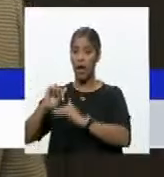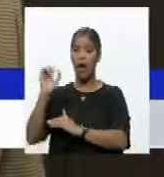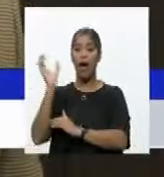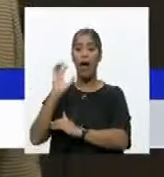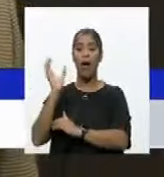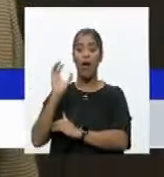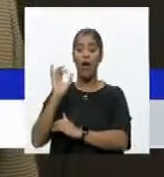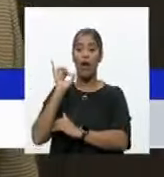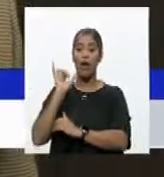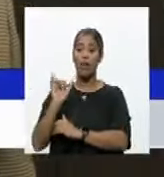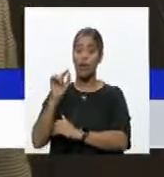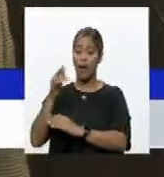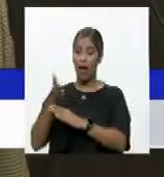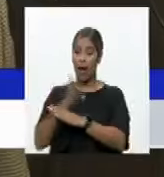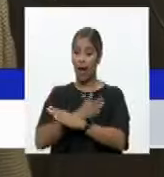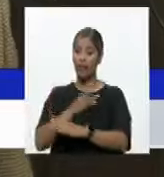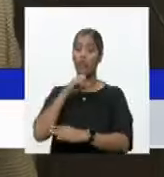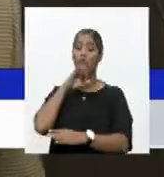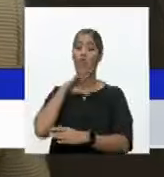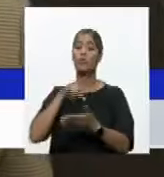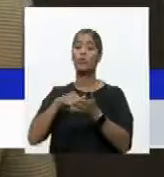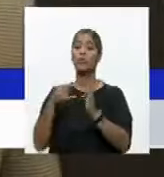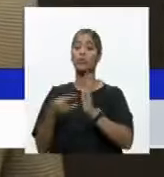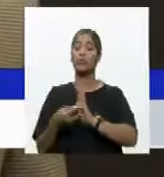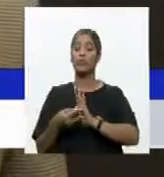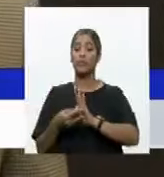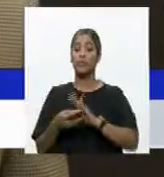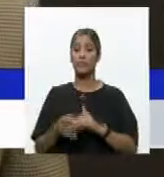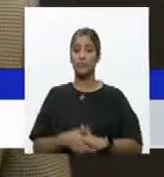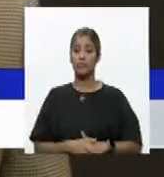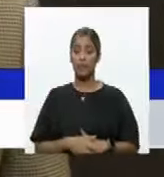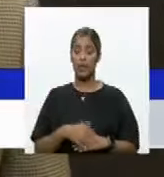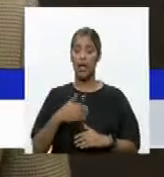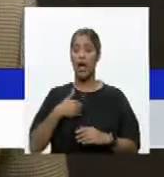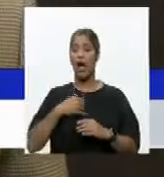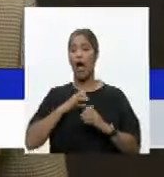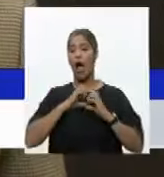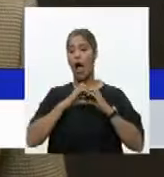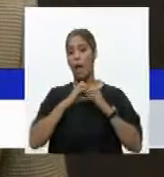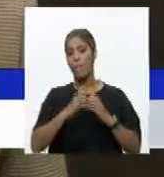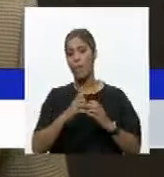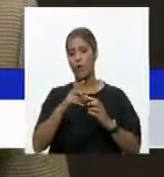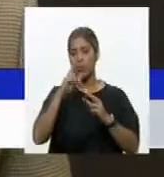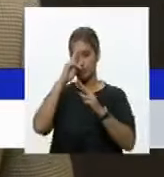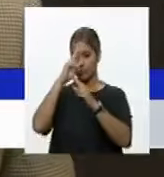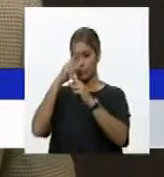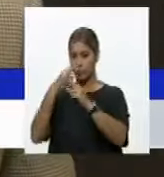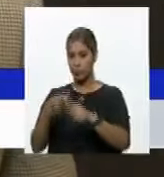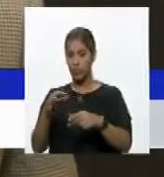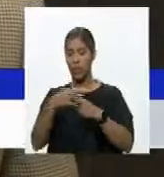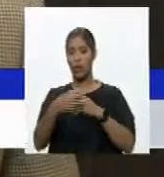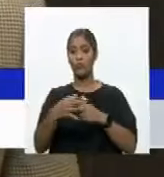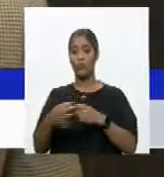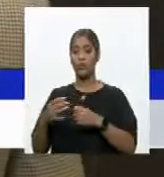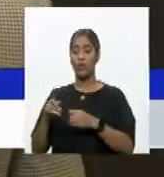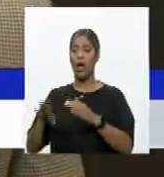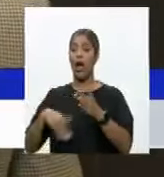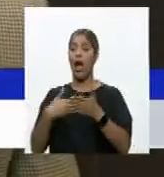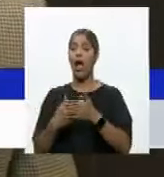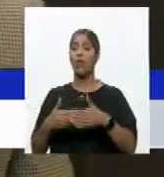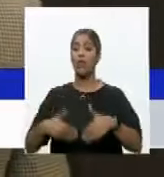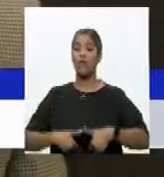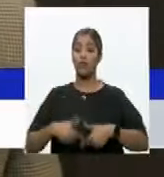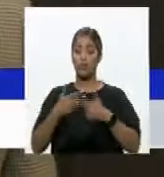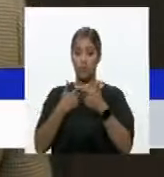Caracas, y que en ese momento simbolizaba no solo el amor y el reconocimiento de la municipalidad hacia el esfuerzo hecho